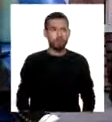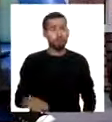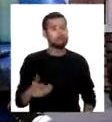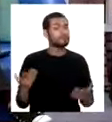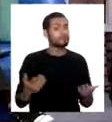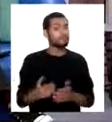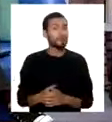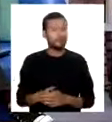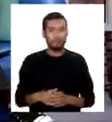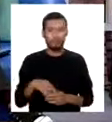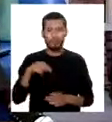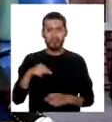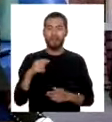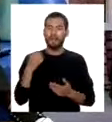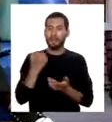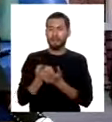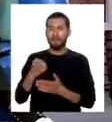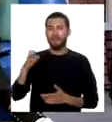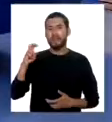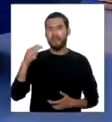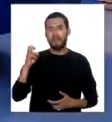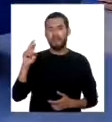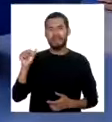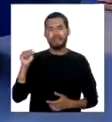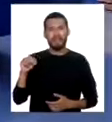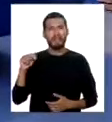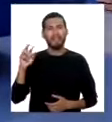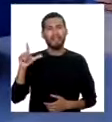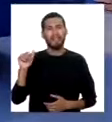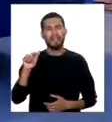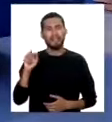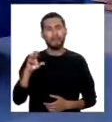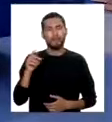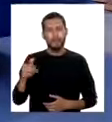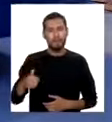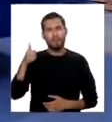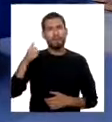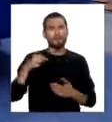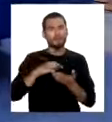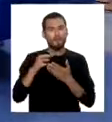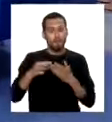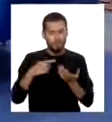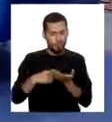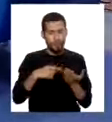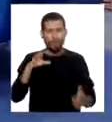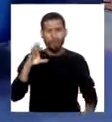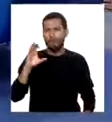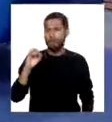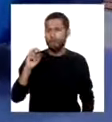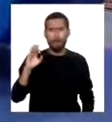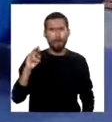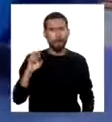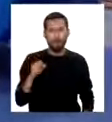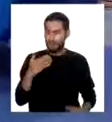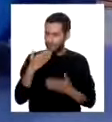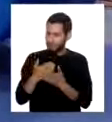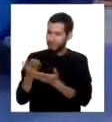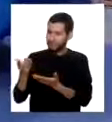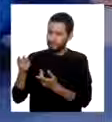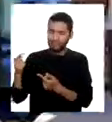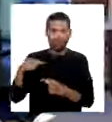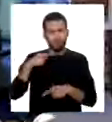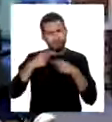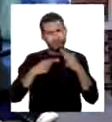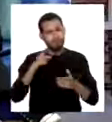tenemos a el economista Hernán Lázaro Cabello, el jefe de proyectos productivos de Foncodes. Hernán, un placer que estés aquí para que nos